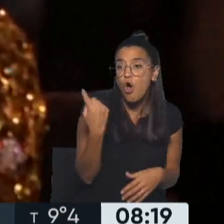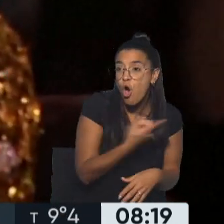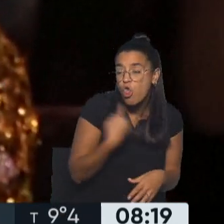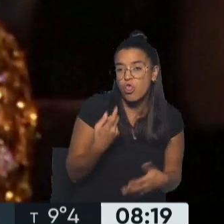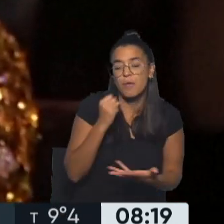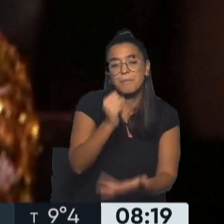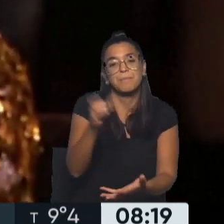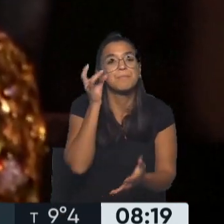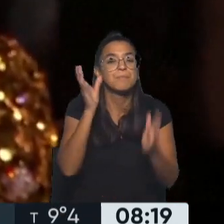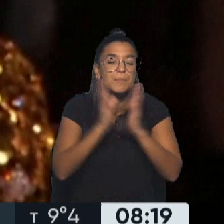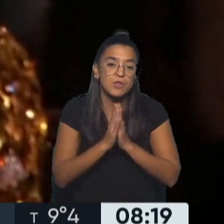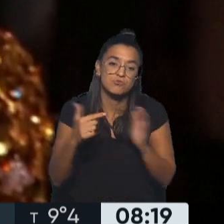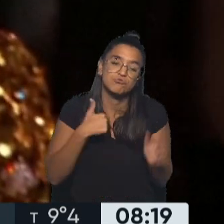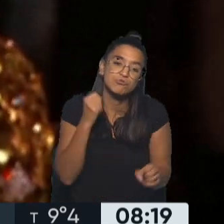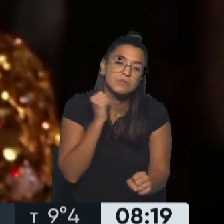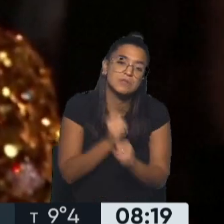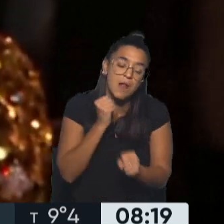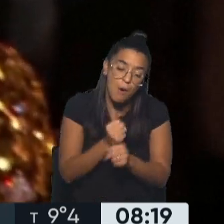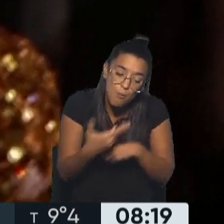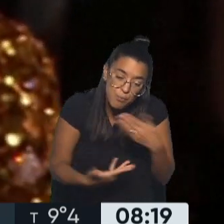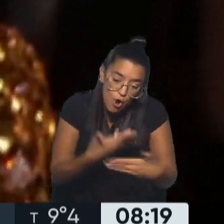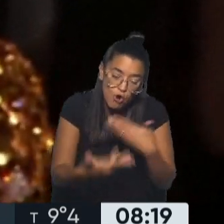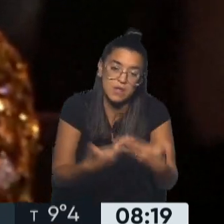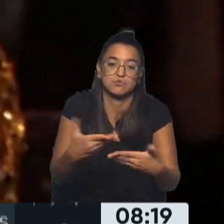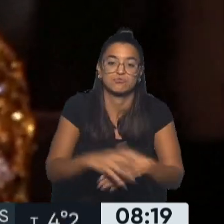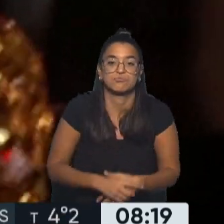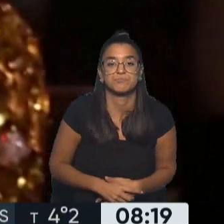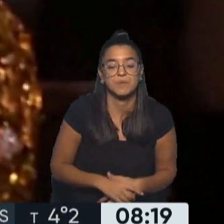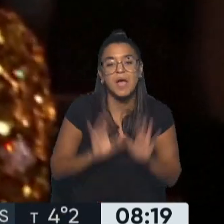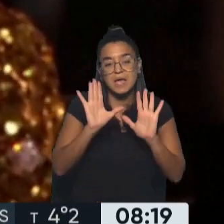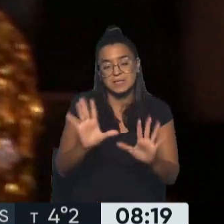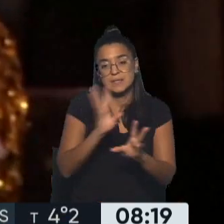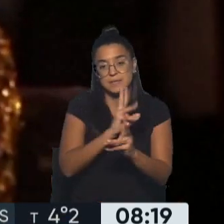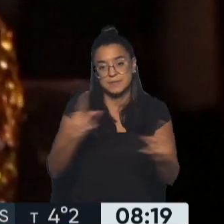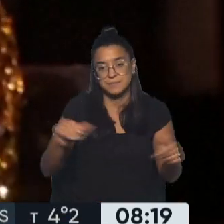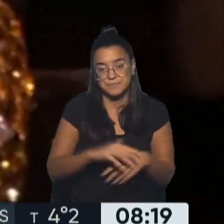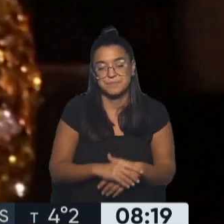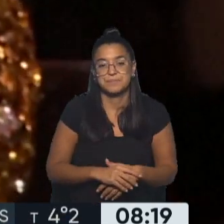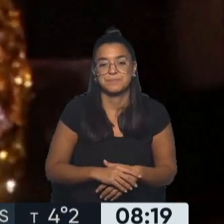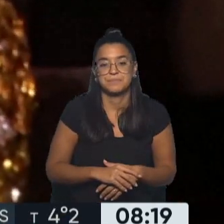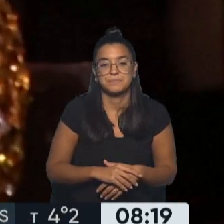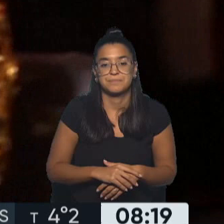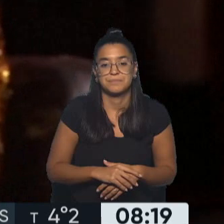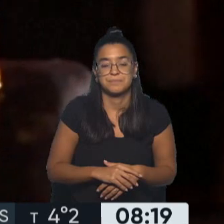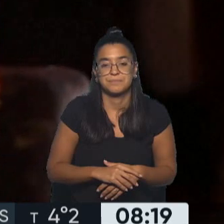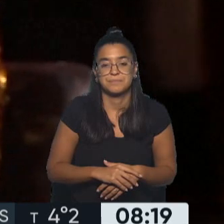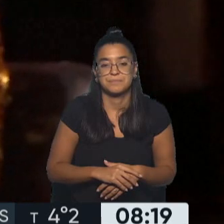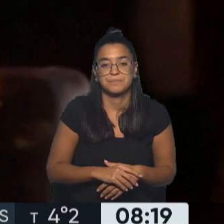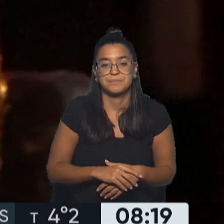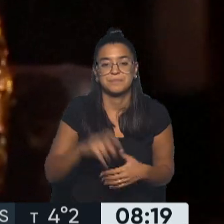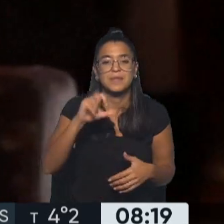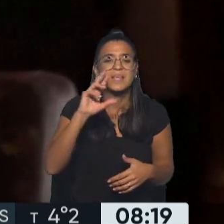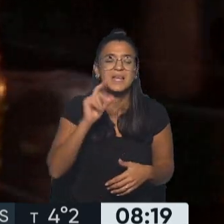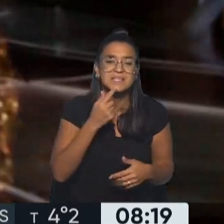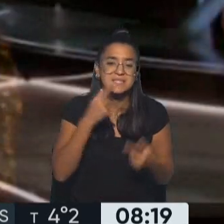nosotros. Perdón, soy un trabajo en progreso. Así termina clavó el tres Chris. Perdóname. Tres Chris